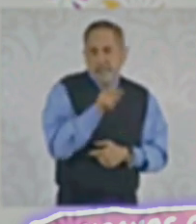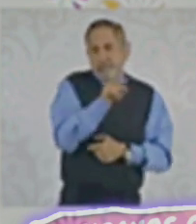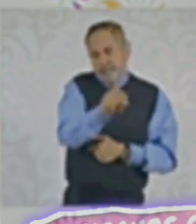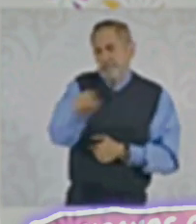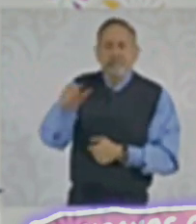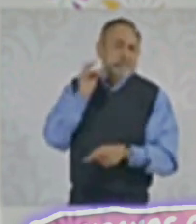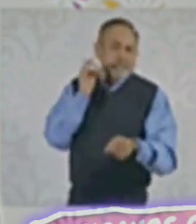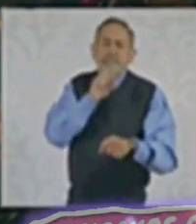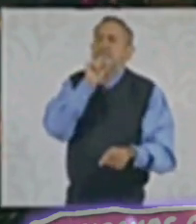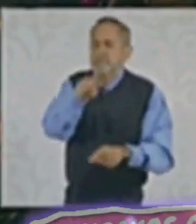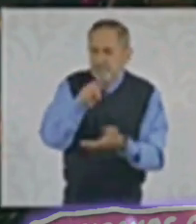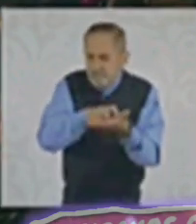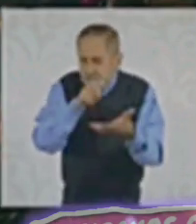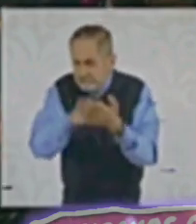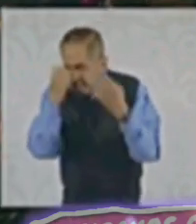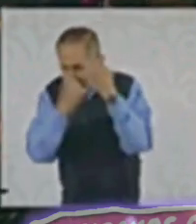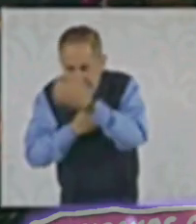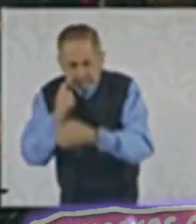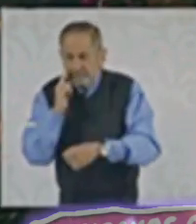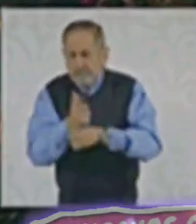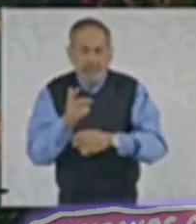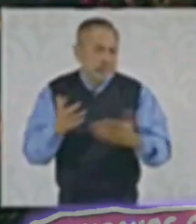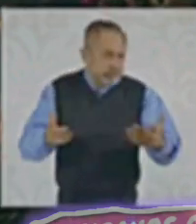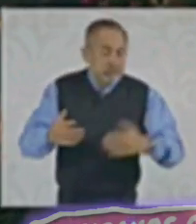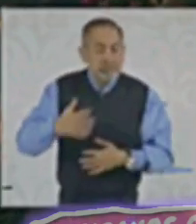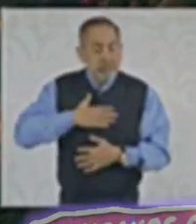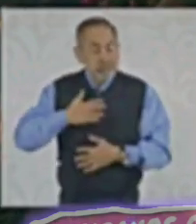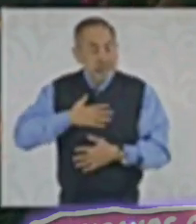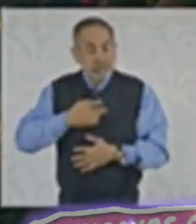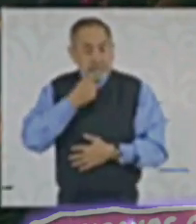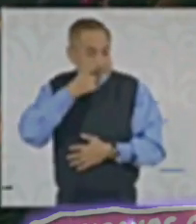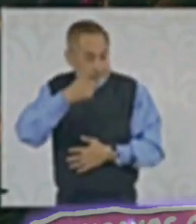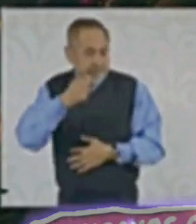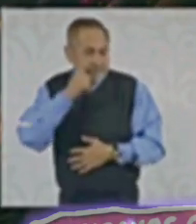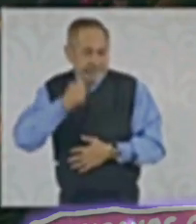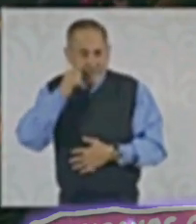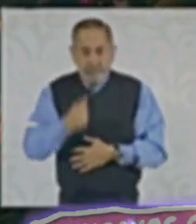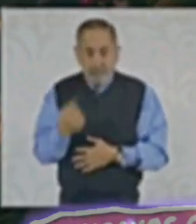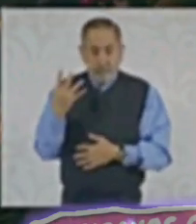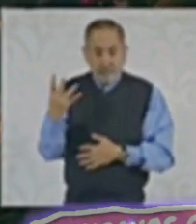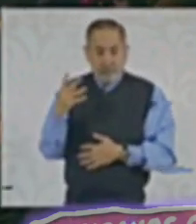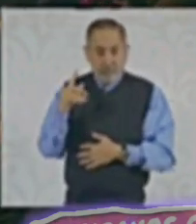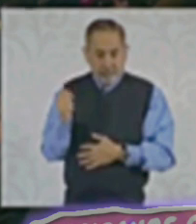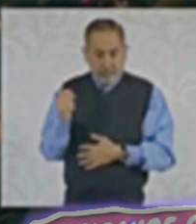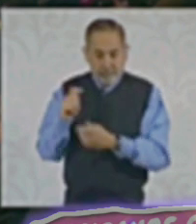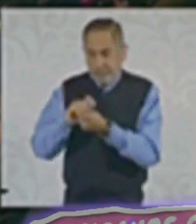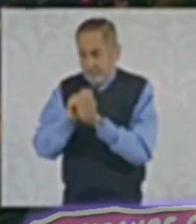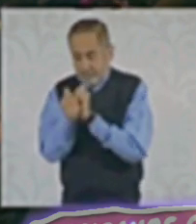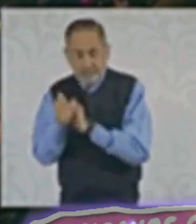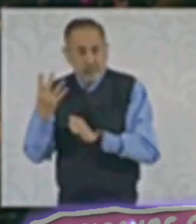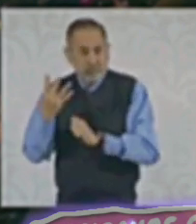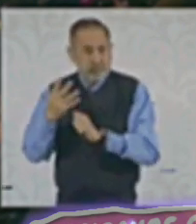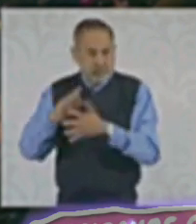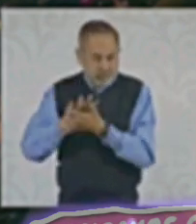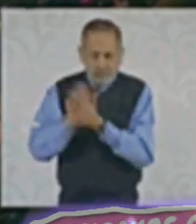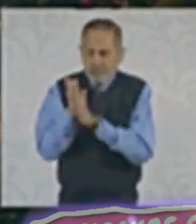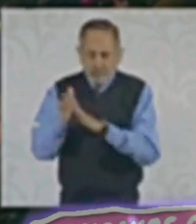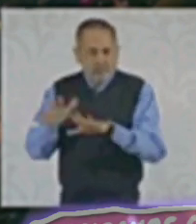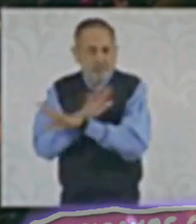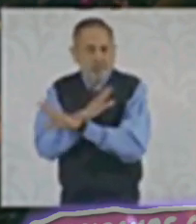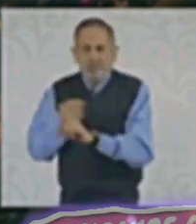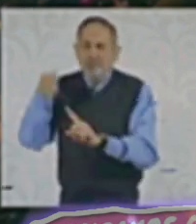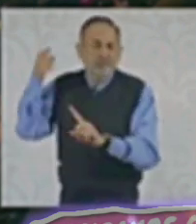país. Yo siempre digo que la cuarta transformación, entre otros elementos